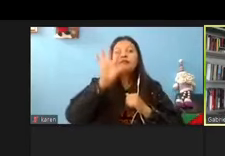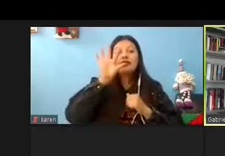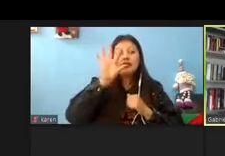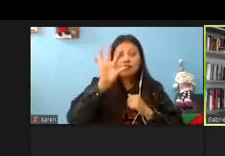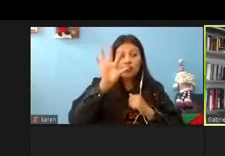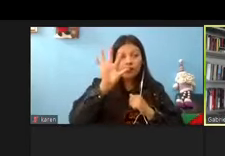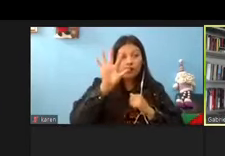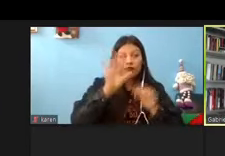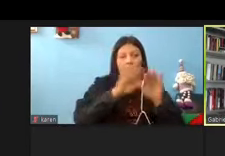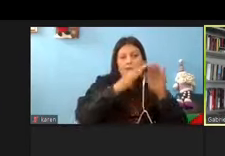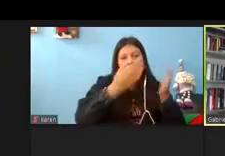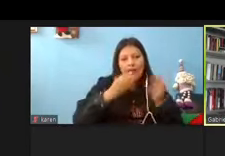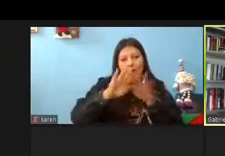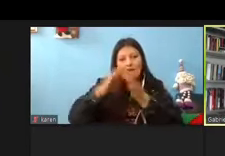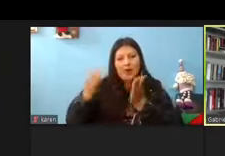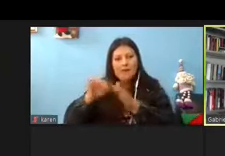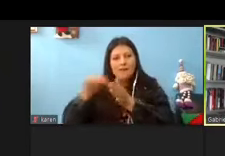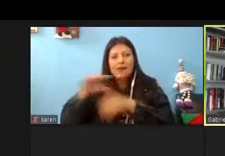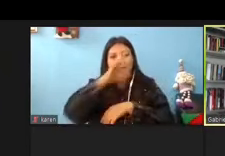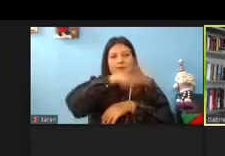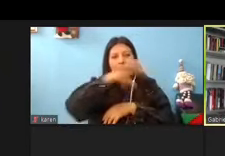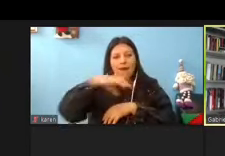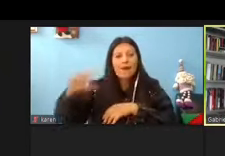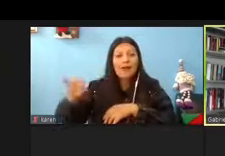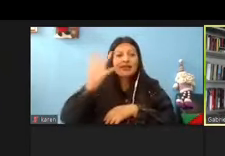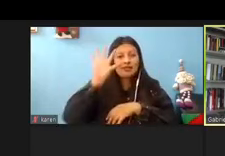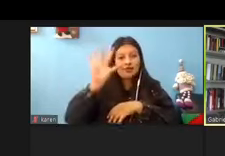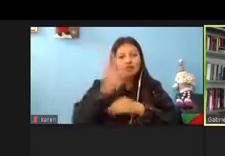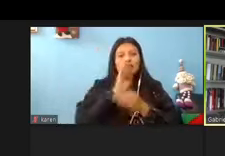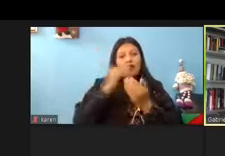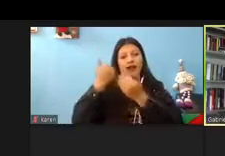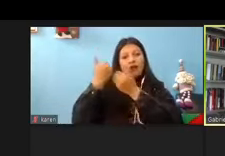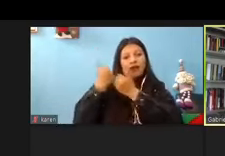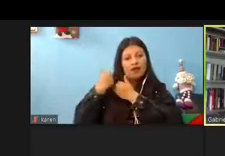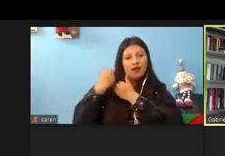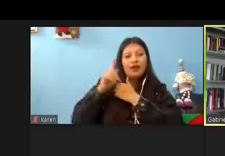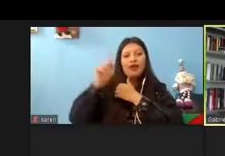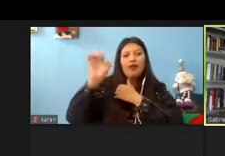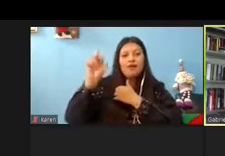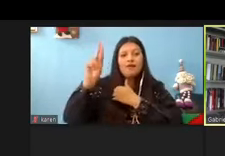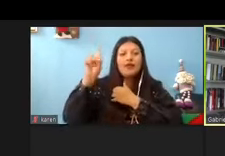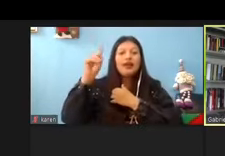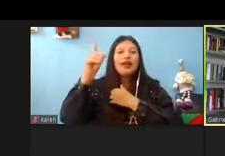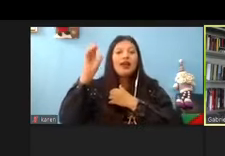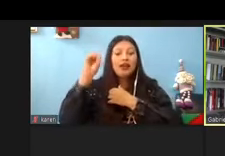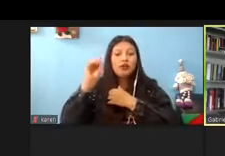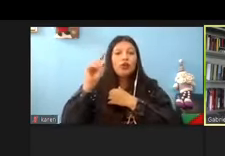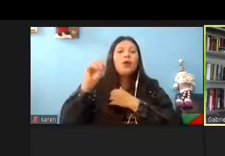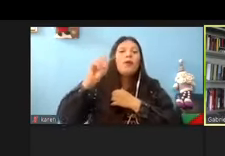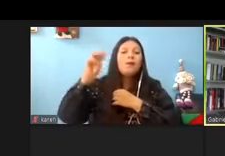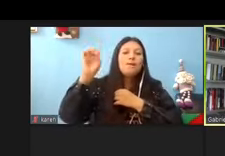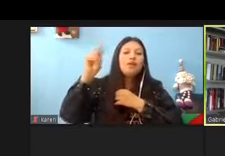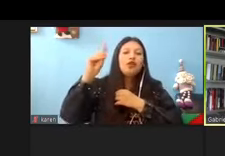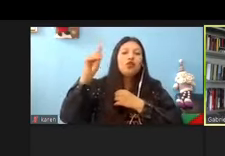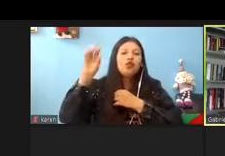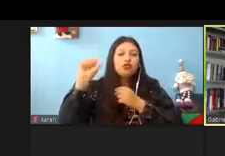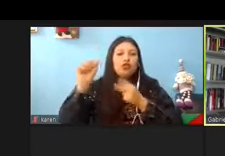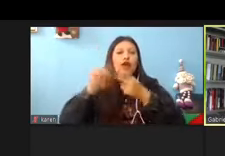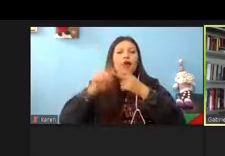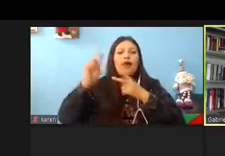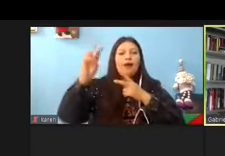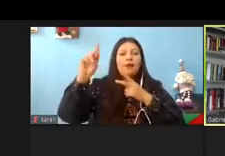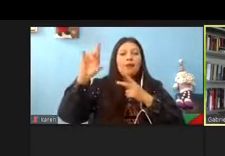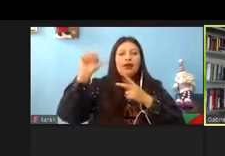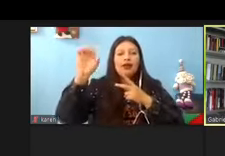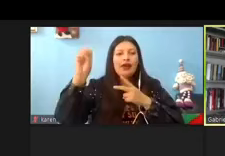Bueno, es un eje que estuvo coordinado por Fernanda Espinosa, por Ginette Narváez, por María Emma y también